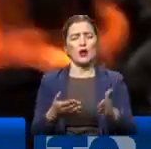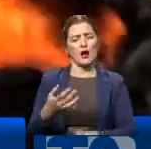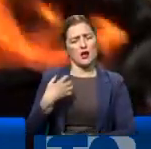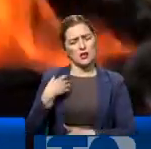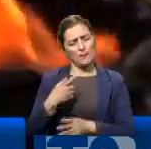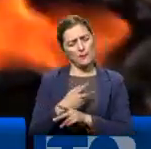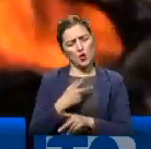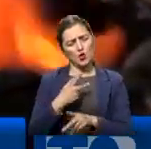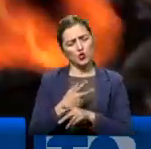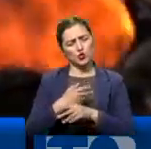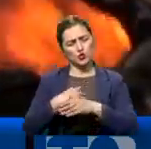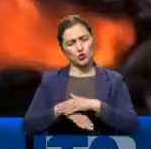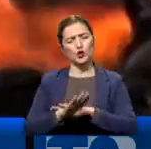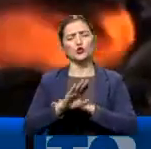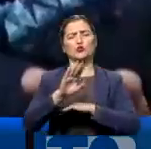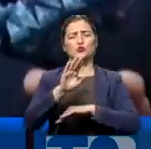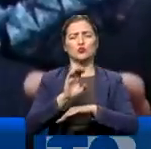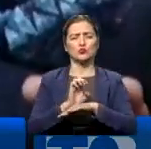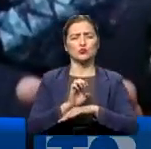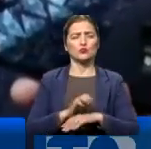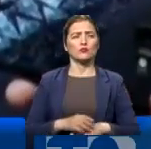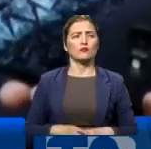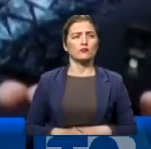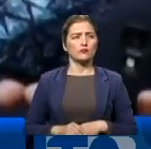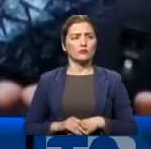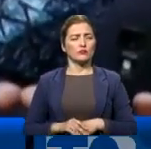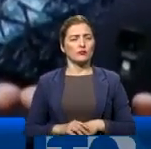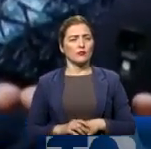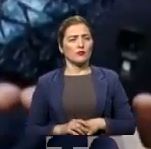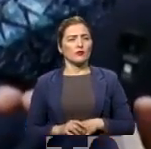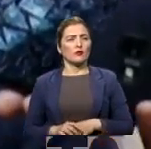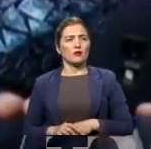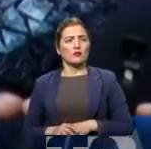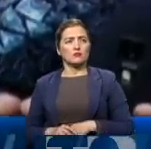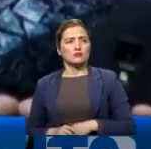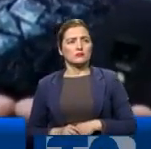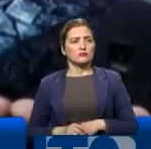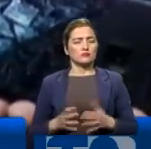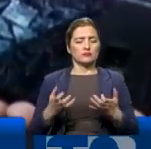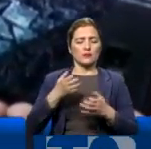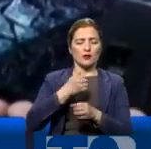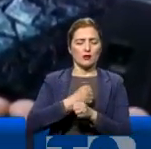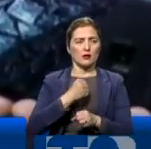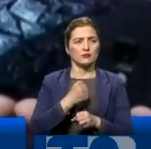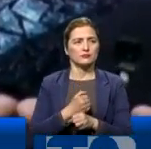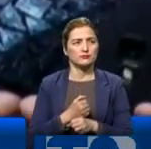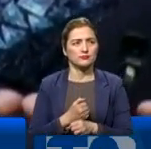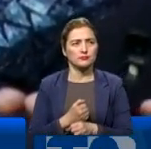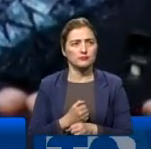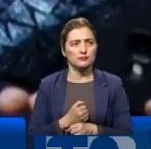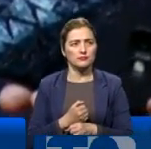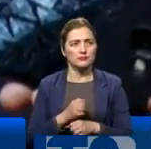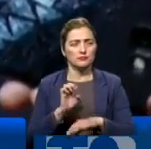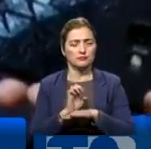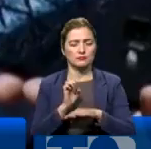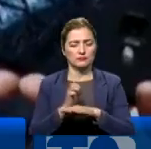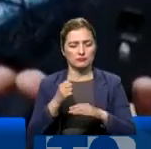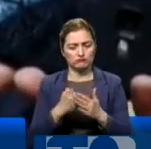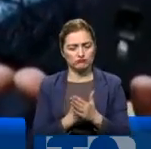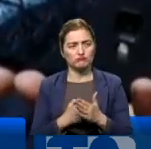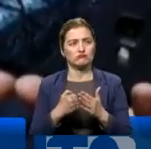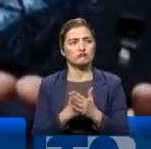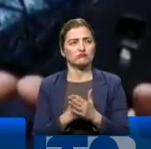de productos al interior del país. Nosotros realmente lo que queremos es trabajar, queremos sacar este país adelante y eso se